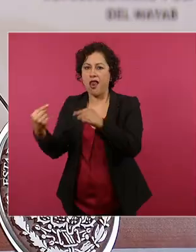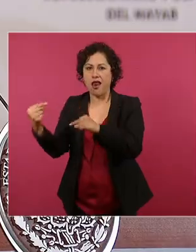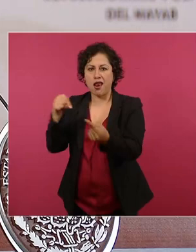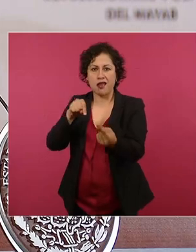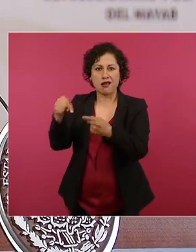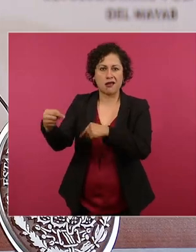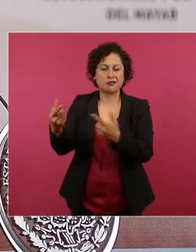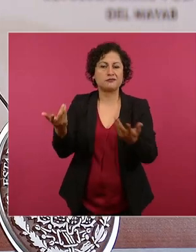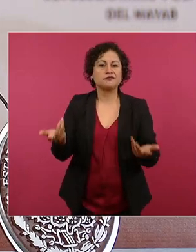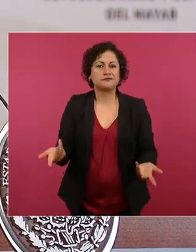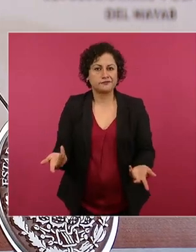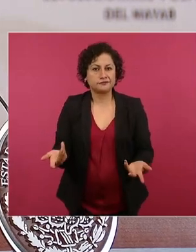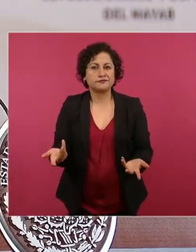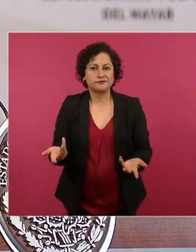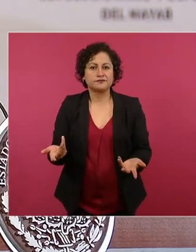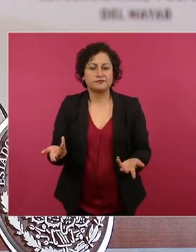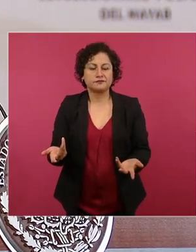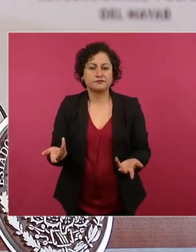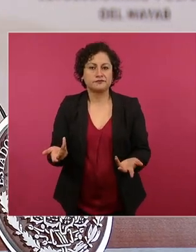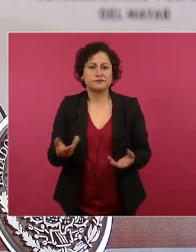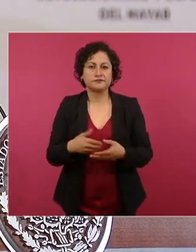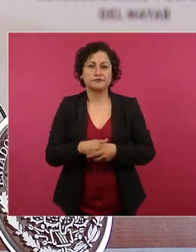distinto ya, ya